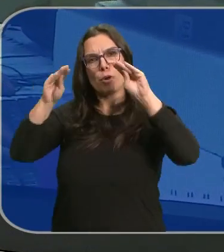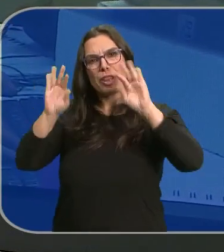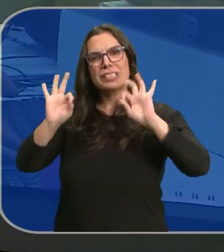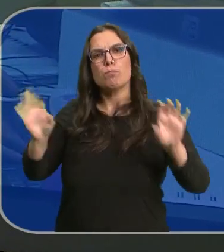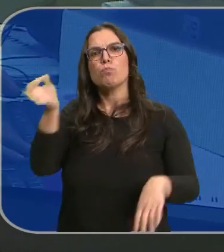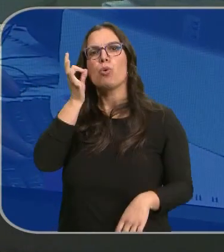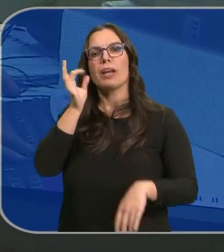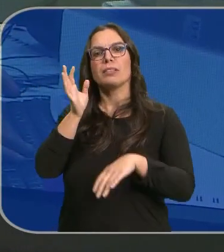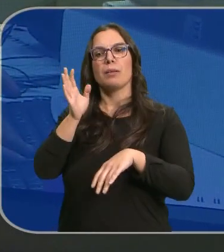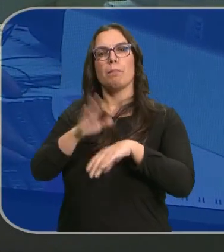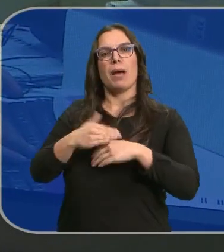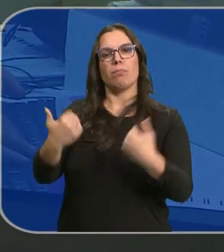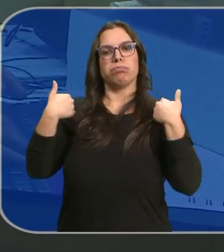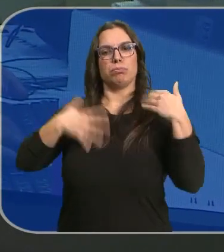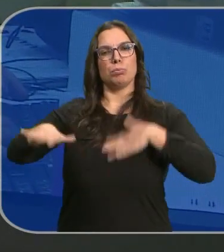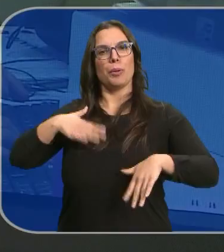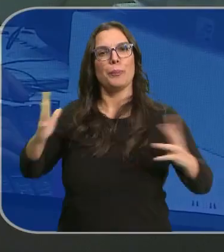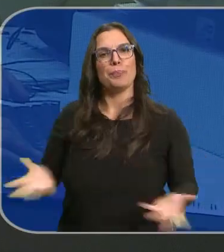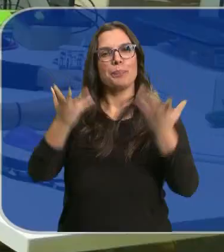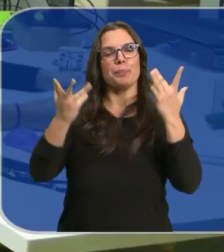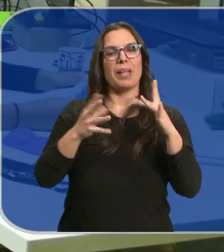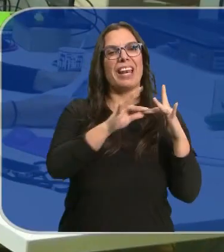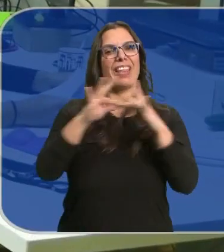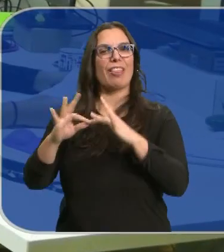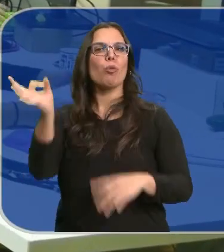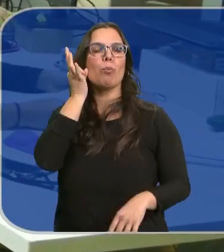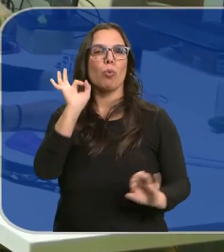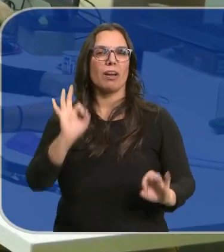para potenciar el liderazgo femenino.